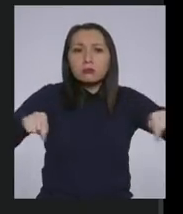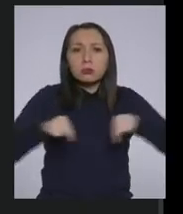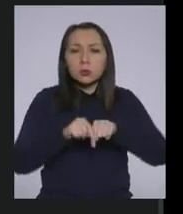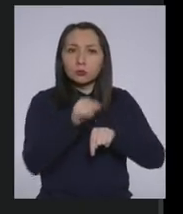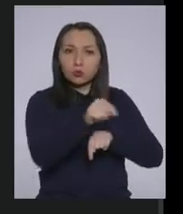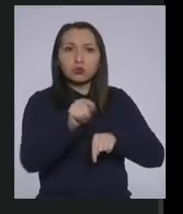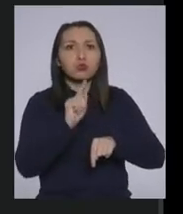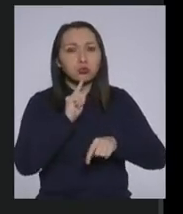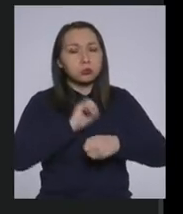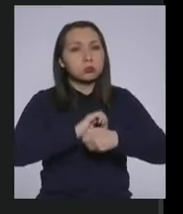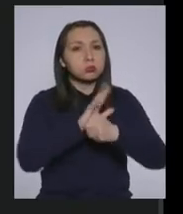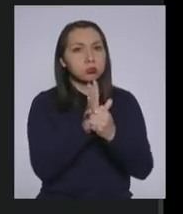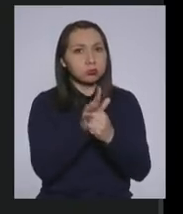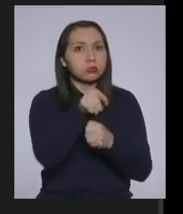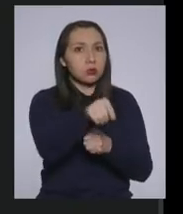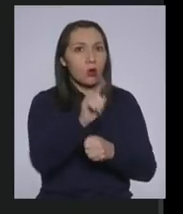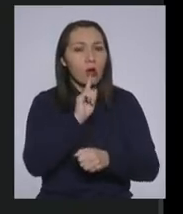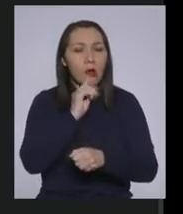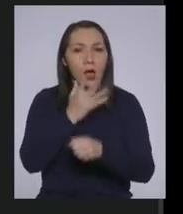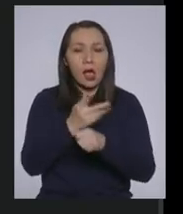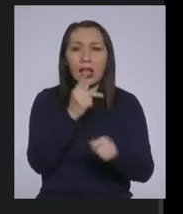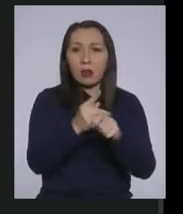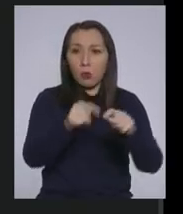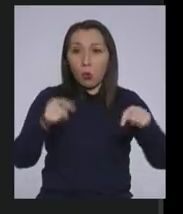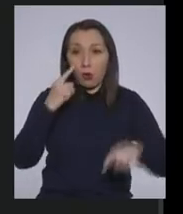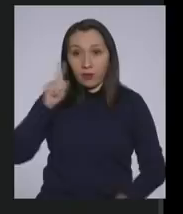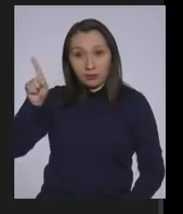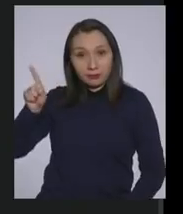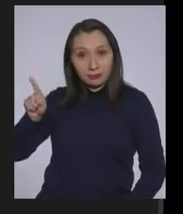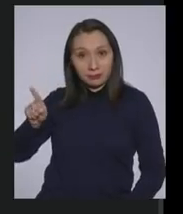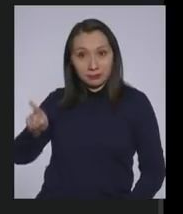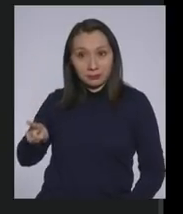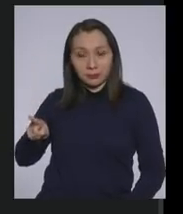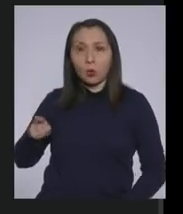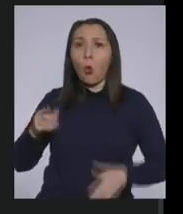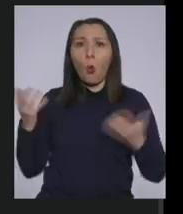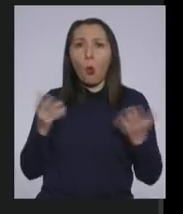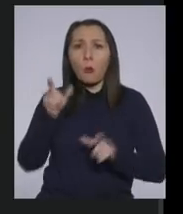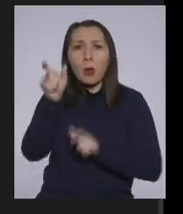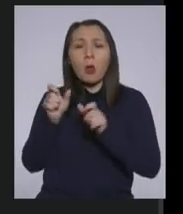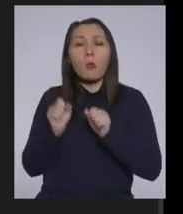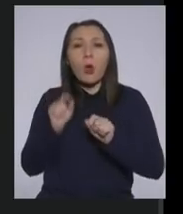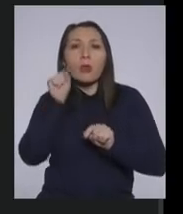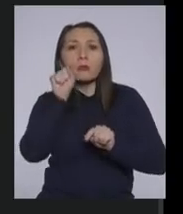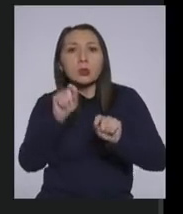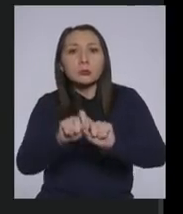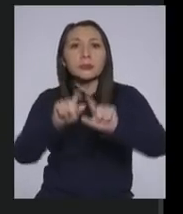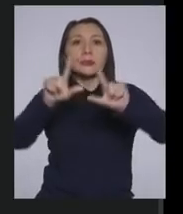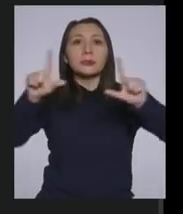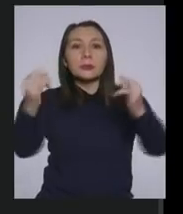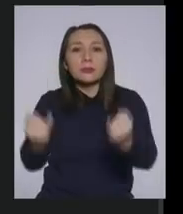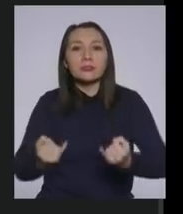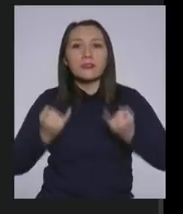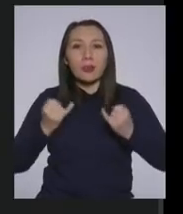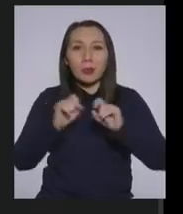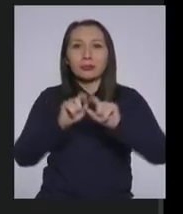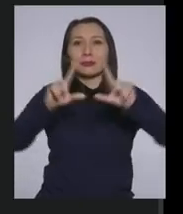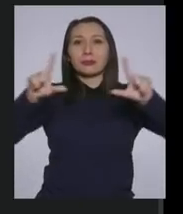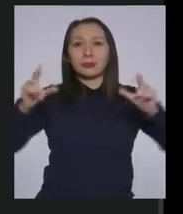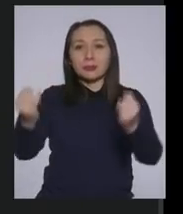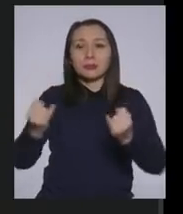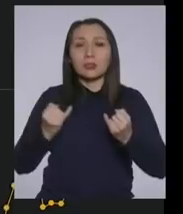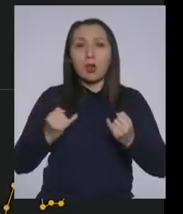casos activos por kilómetro cuadrado. Lo estamos viendo en pantalla ahora, cómo las personas van a poder acceder a esta información,